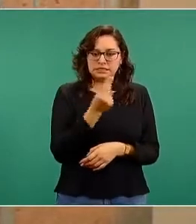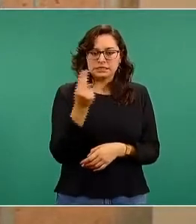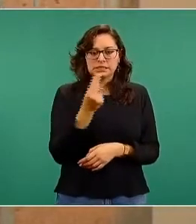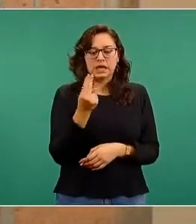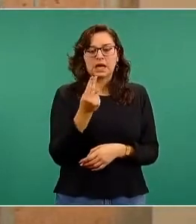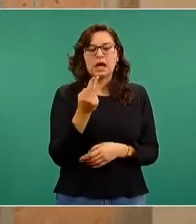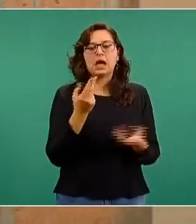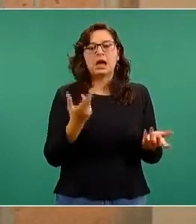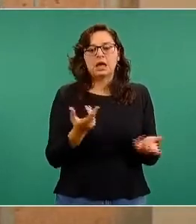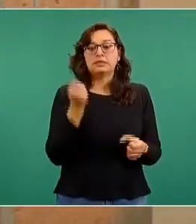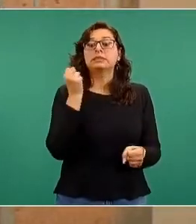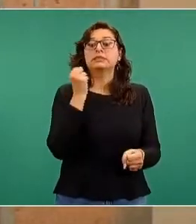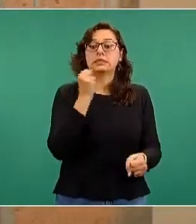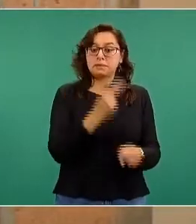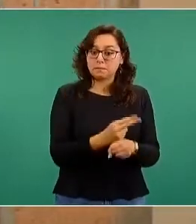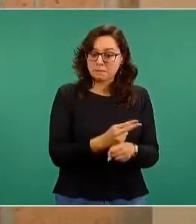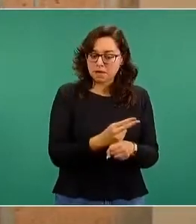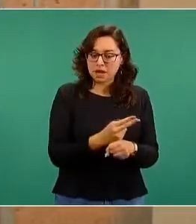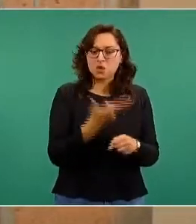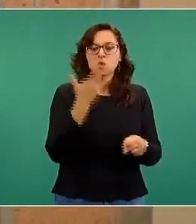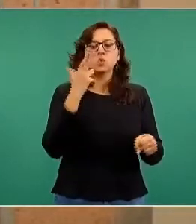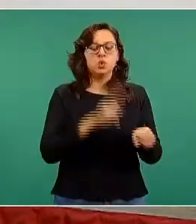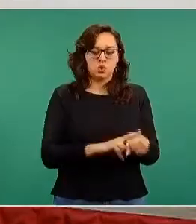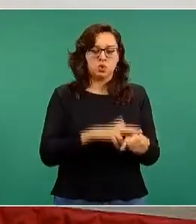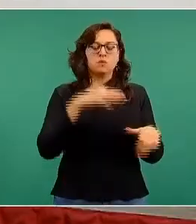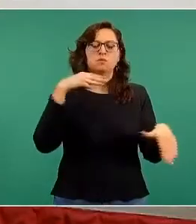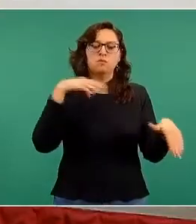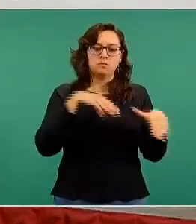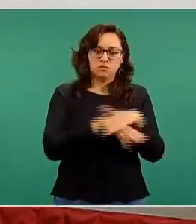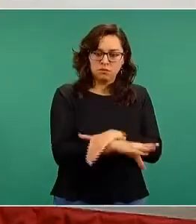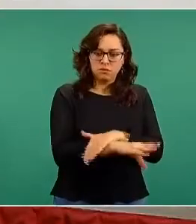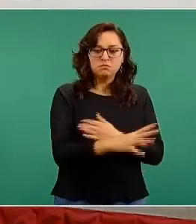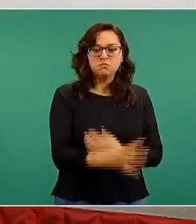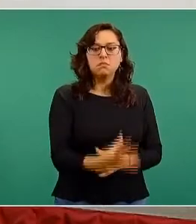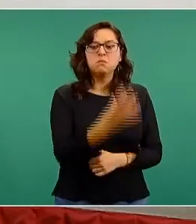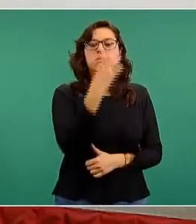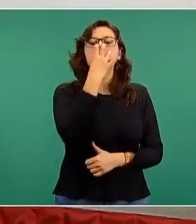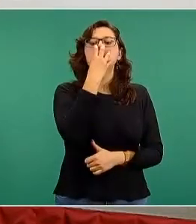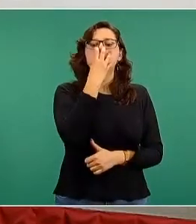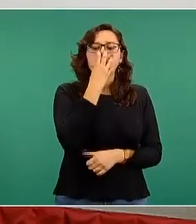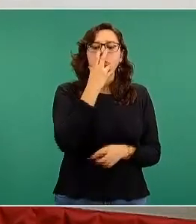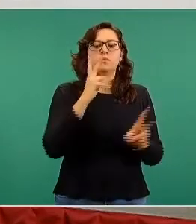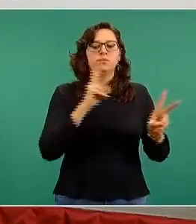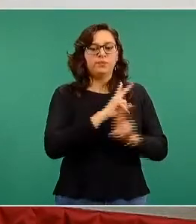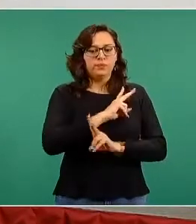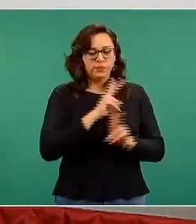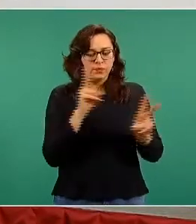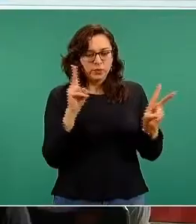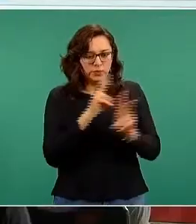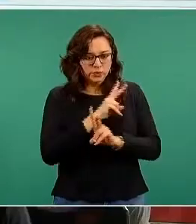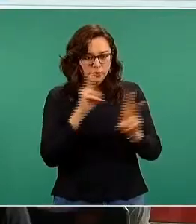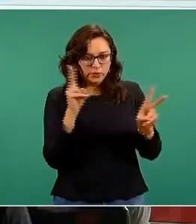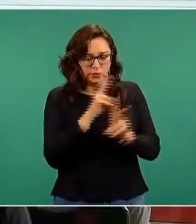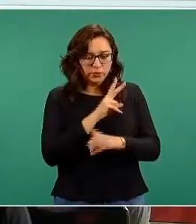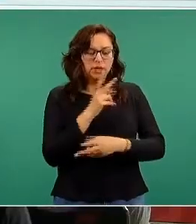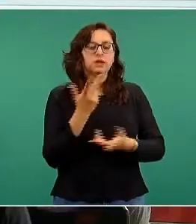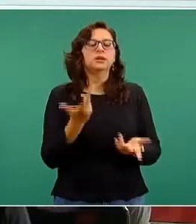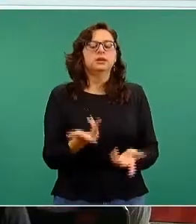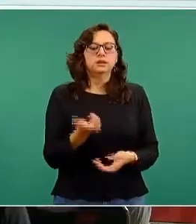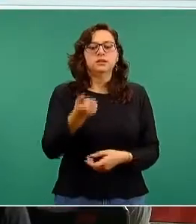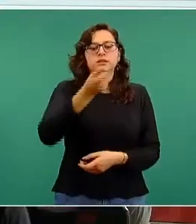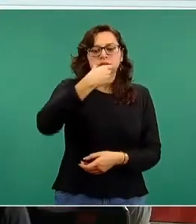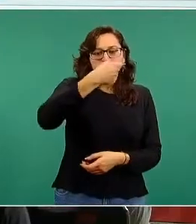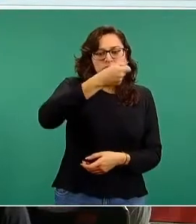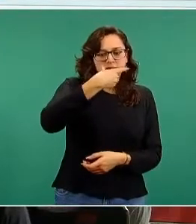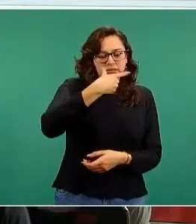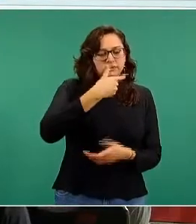de preferencia oportuna y temprana para poderles administrar oxígeno, para poderles administrar los tratamientos que